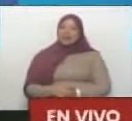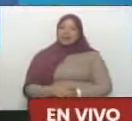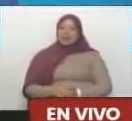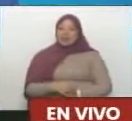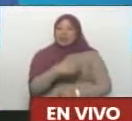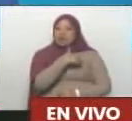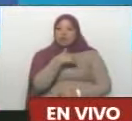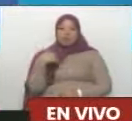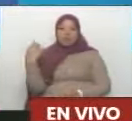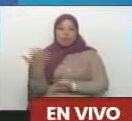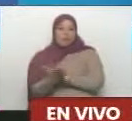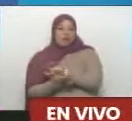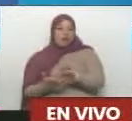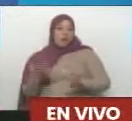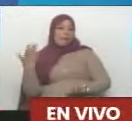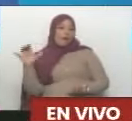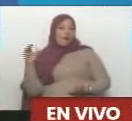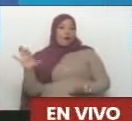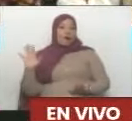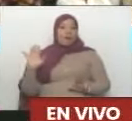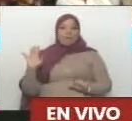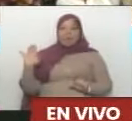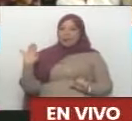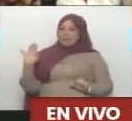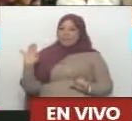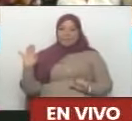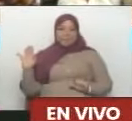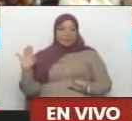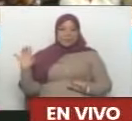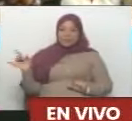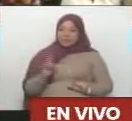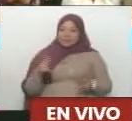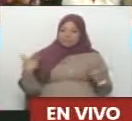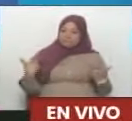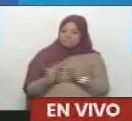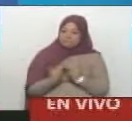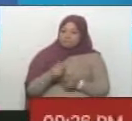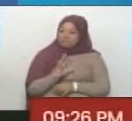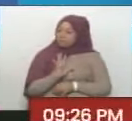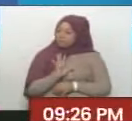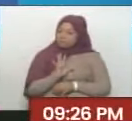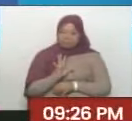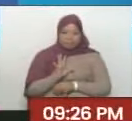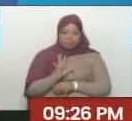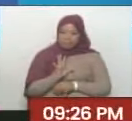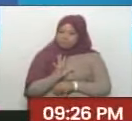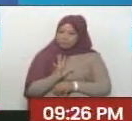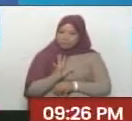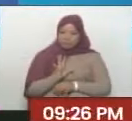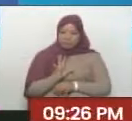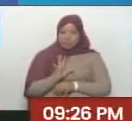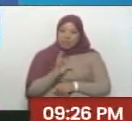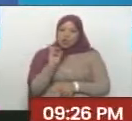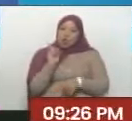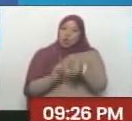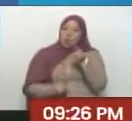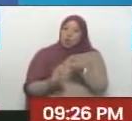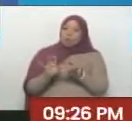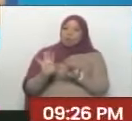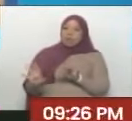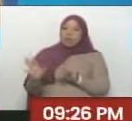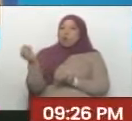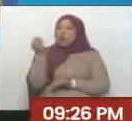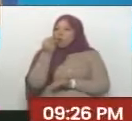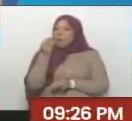No quiero problemas con nadie. No quiero peleas con nadie. Una cosa es que